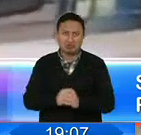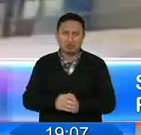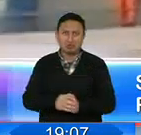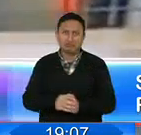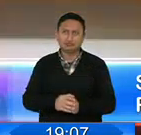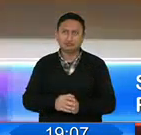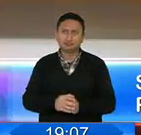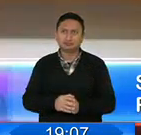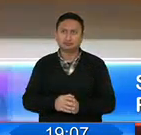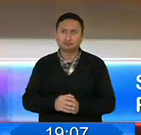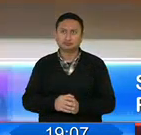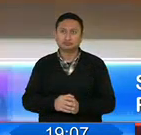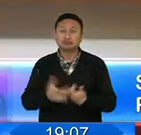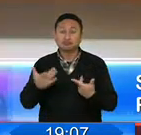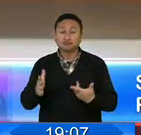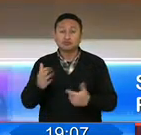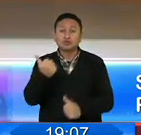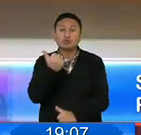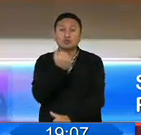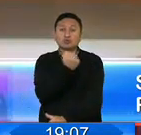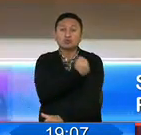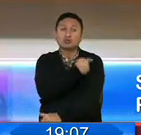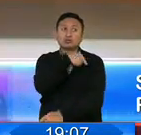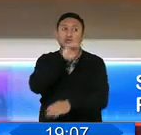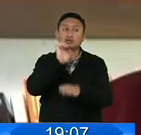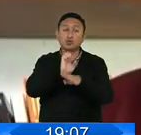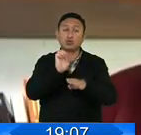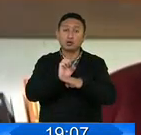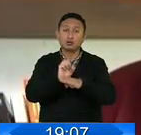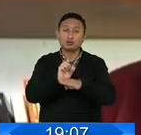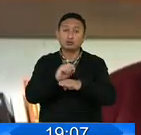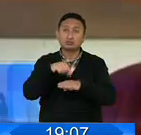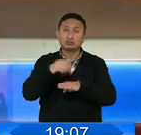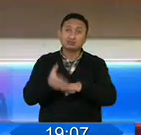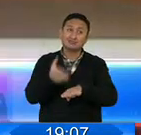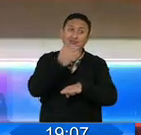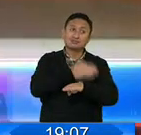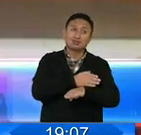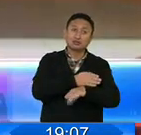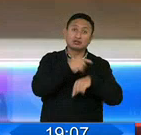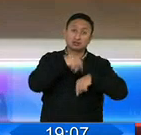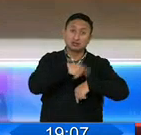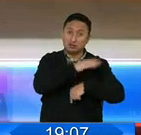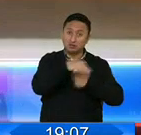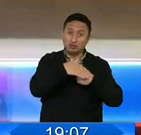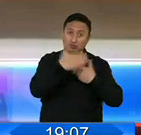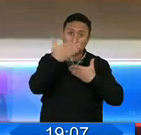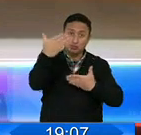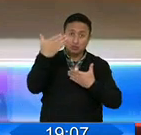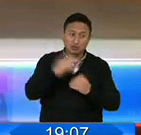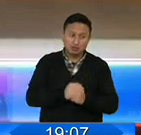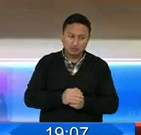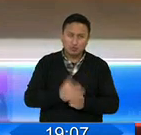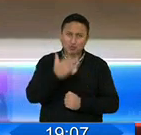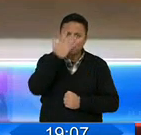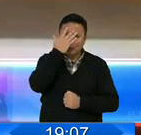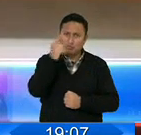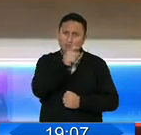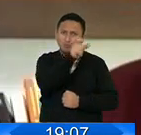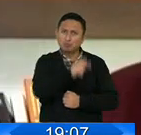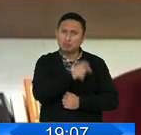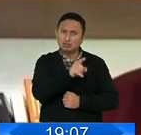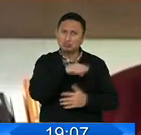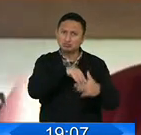carcelarios. La vacunación en Ecuador se ha realizado desde criterios totalmente políticos. ¿Por qué no se incluye a las personas privadas de la